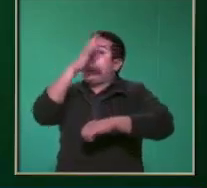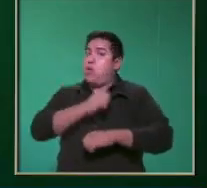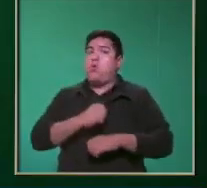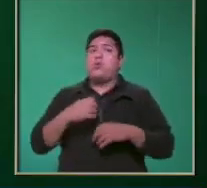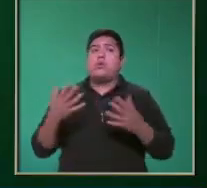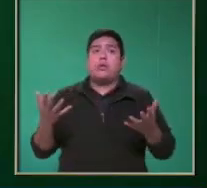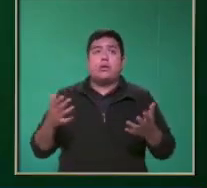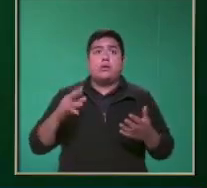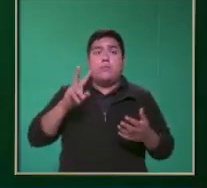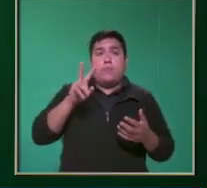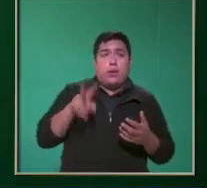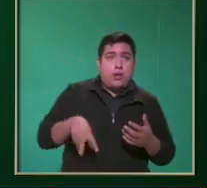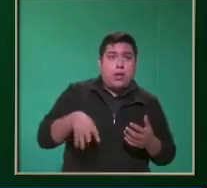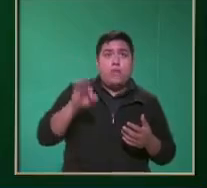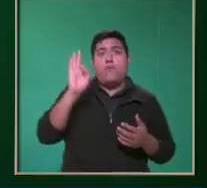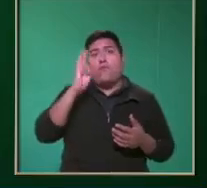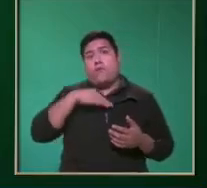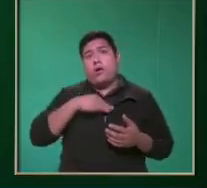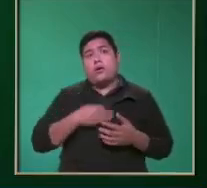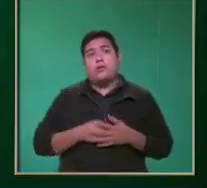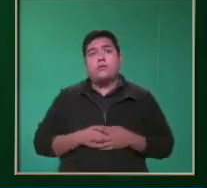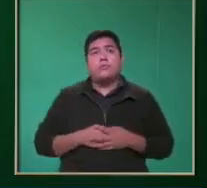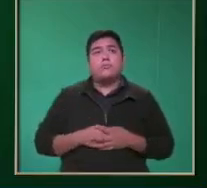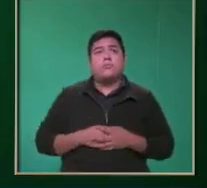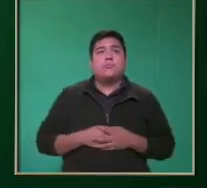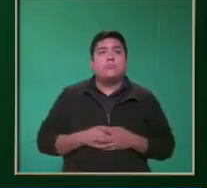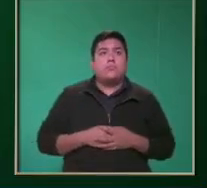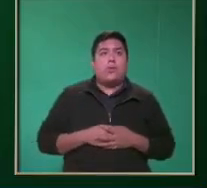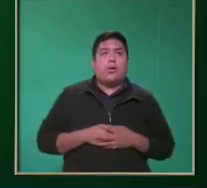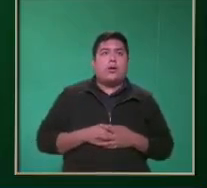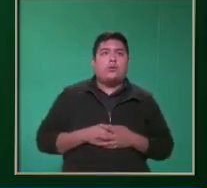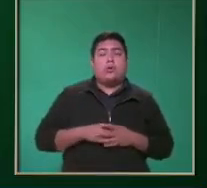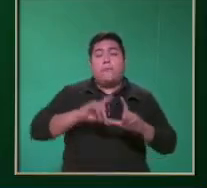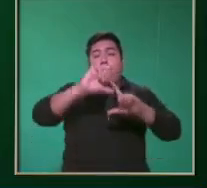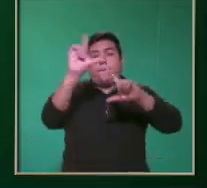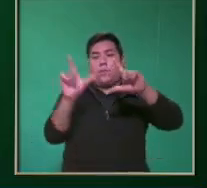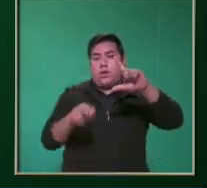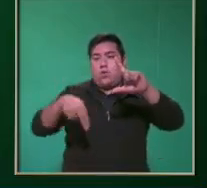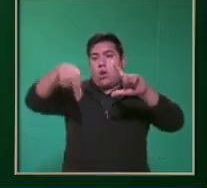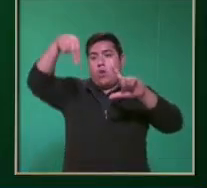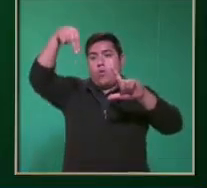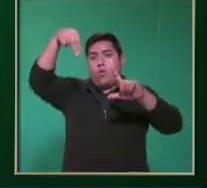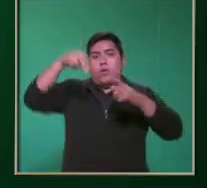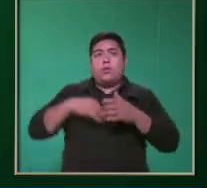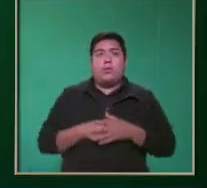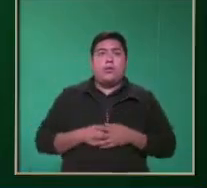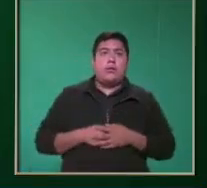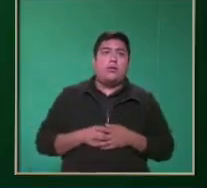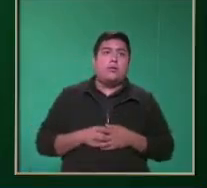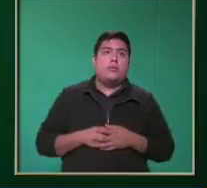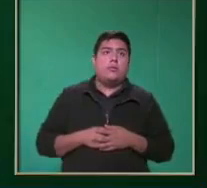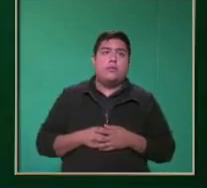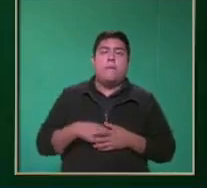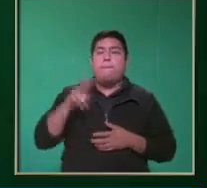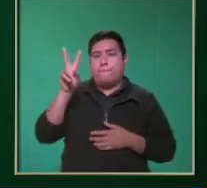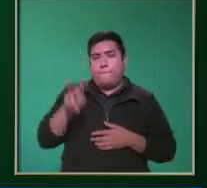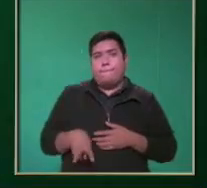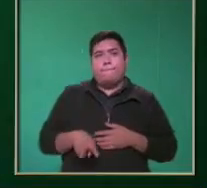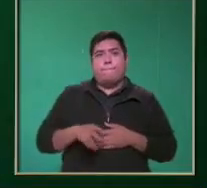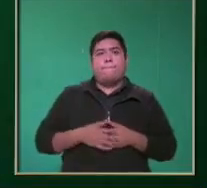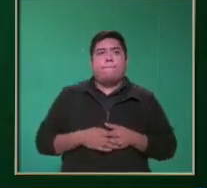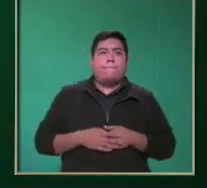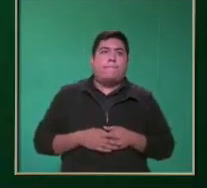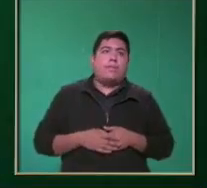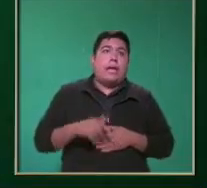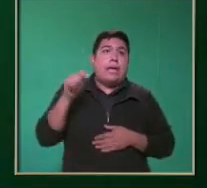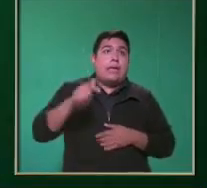naturales. Abarcan la altiplanicie mexicana y el norte del país, así como una parte de la península de Baja California. Verdadero.